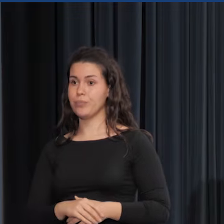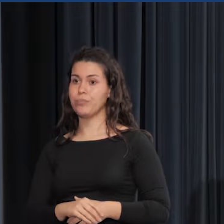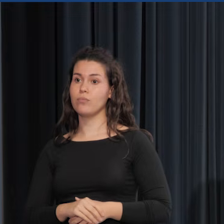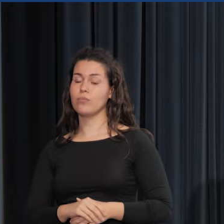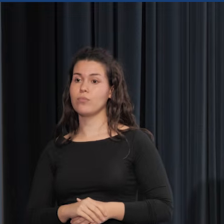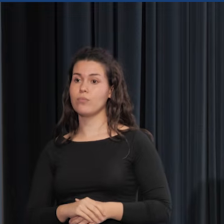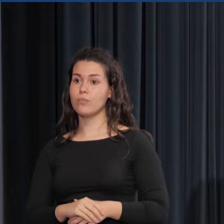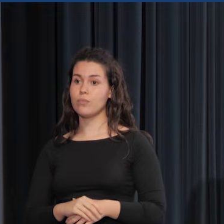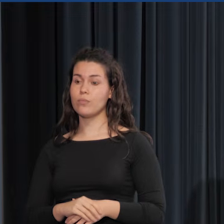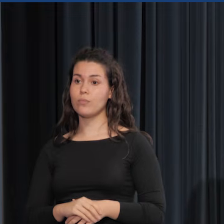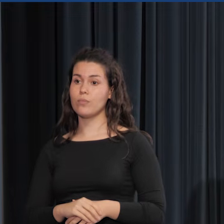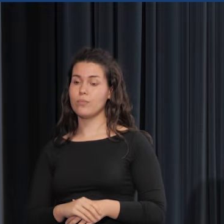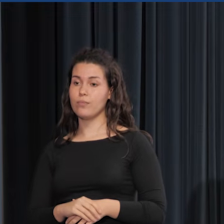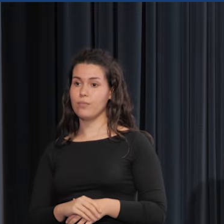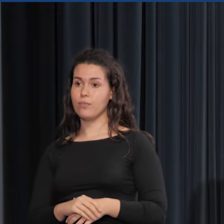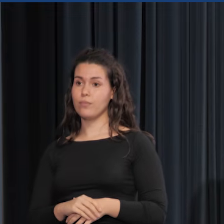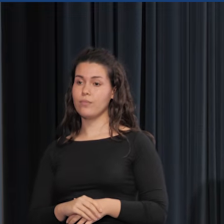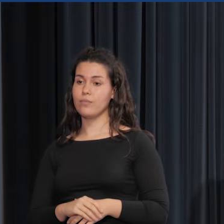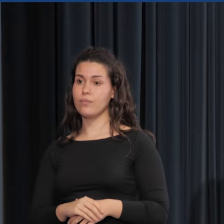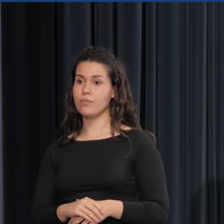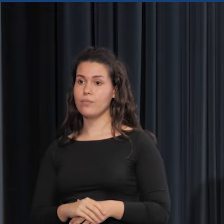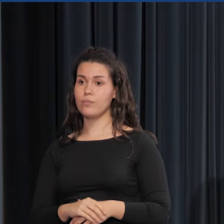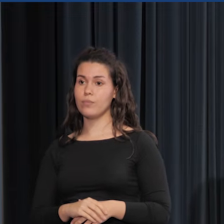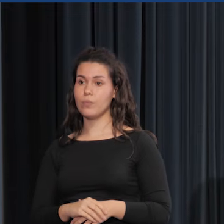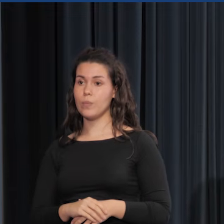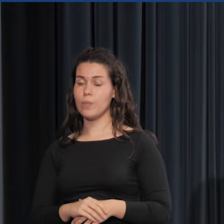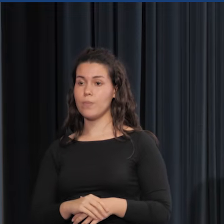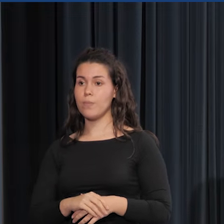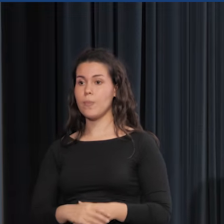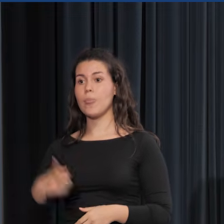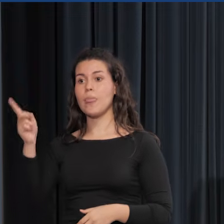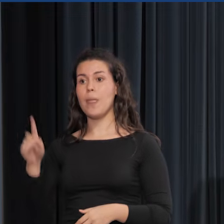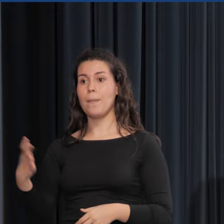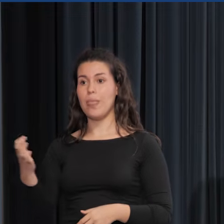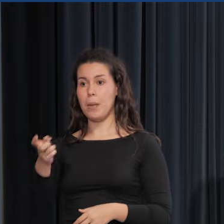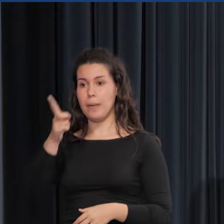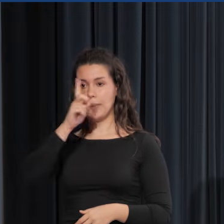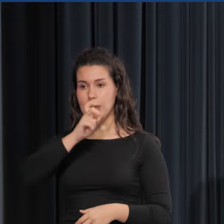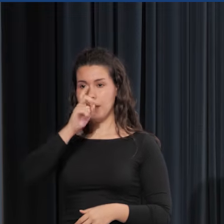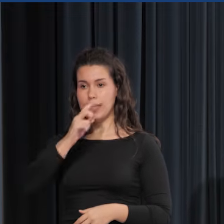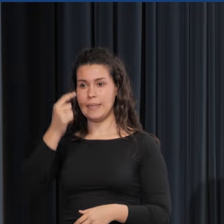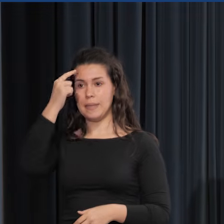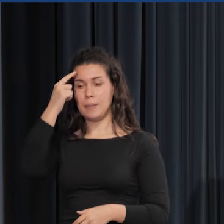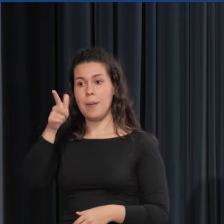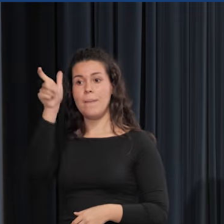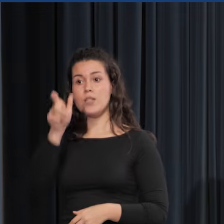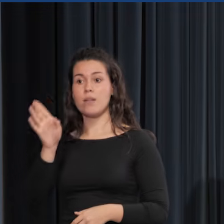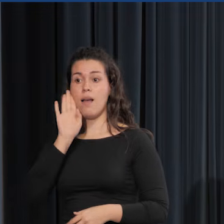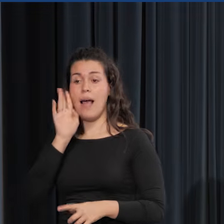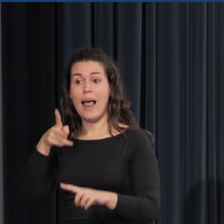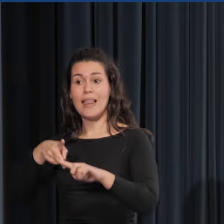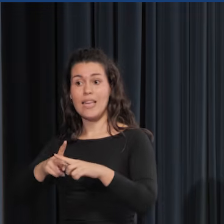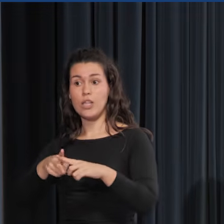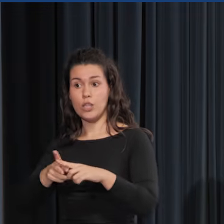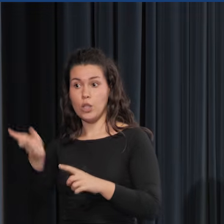No quiero dejar pasar también el recordar que estos técnicos, es verdad que no pueden nunca,